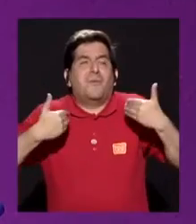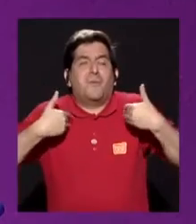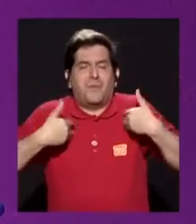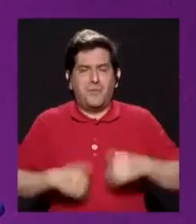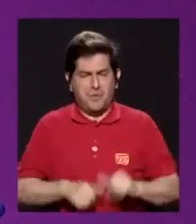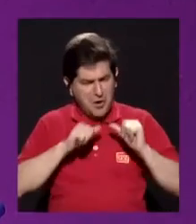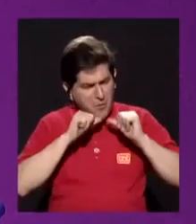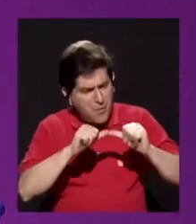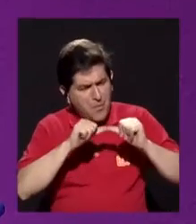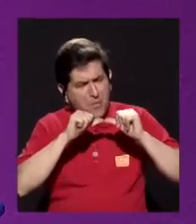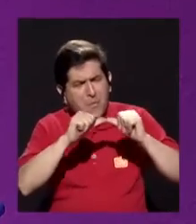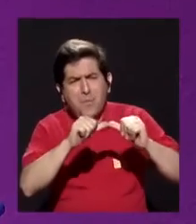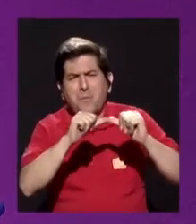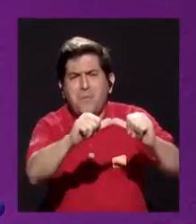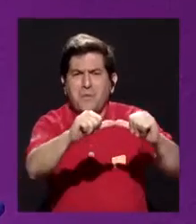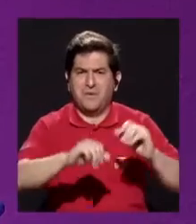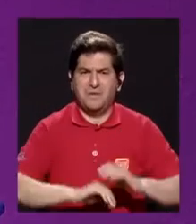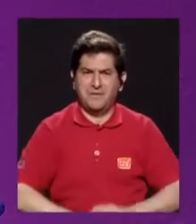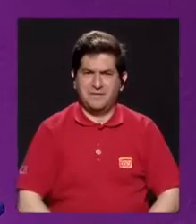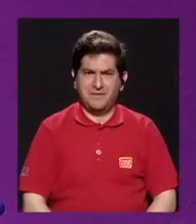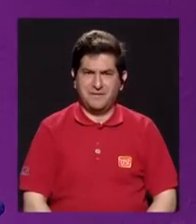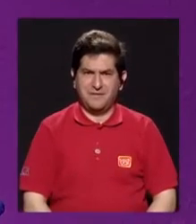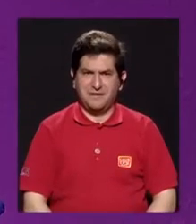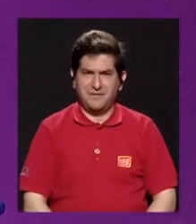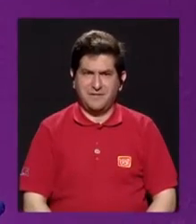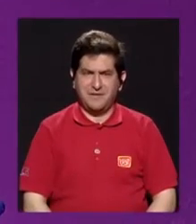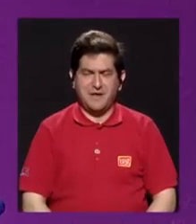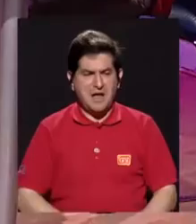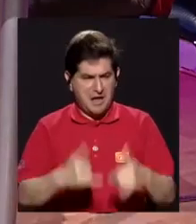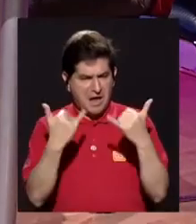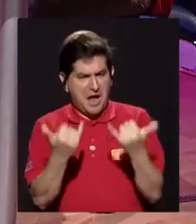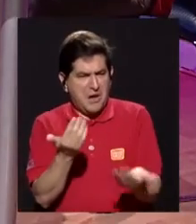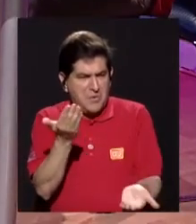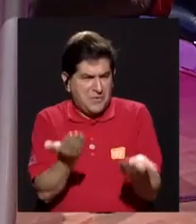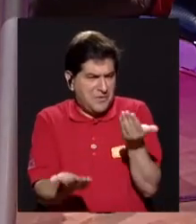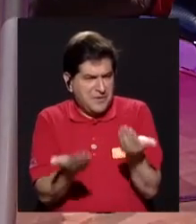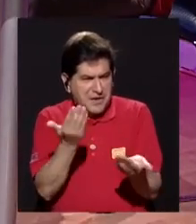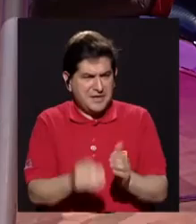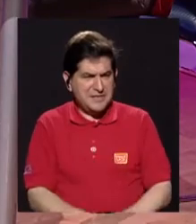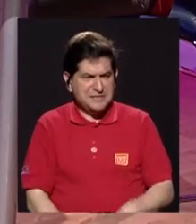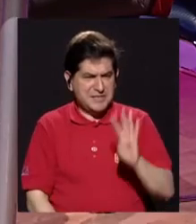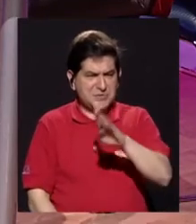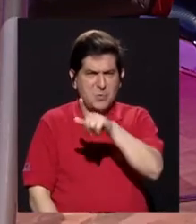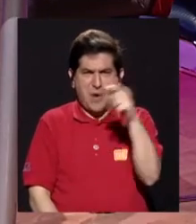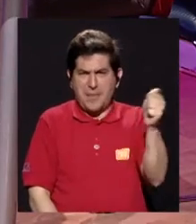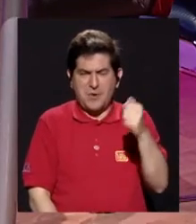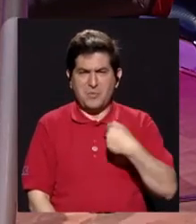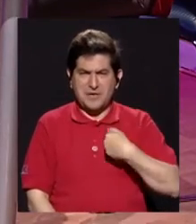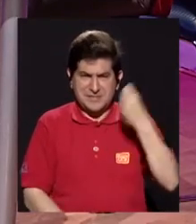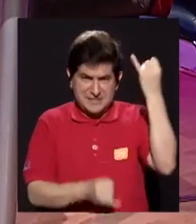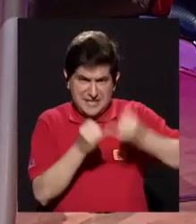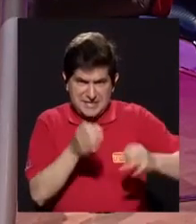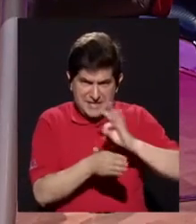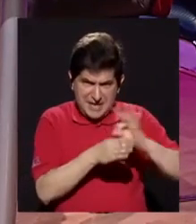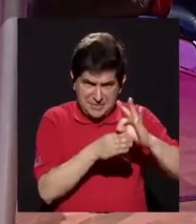seguí yendo, ¿verdad? Y ese lo retomé ahora hace 4 meses que terminé el